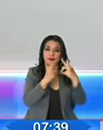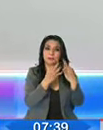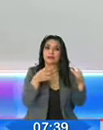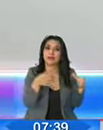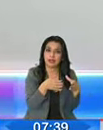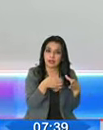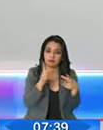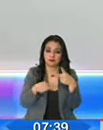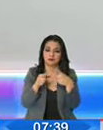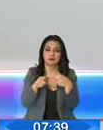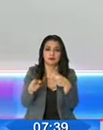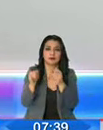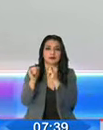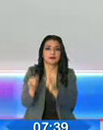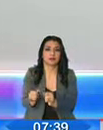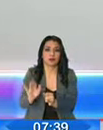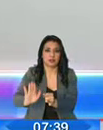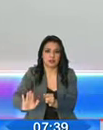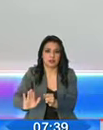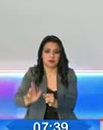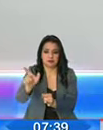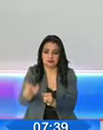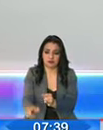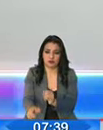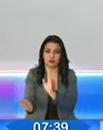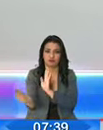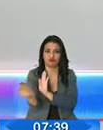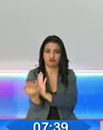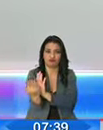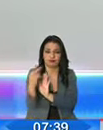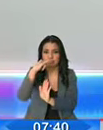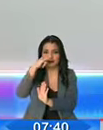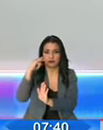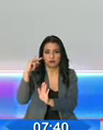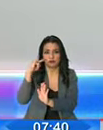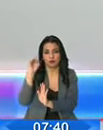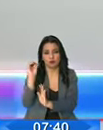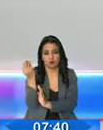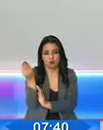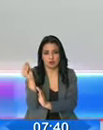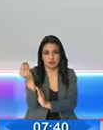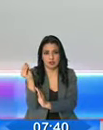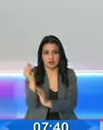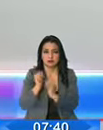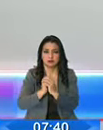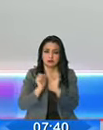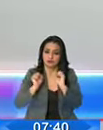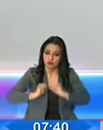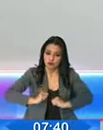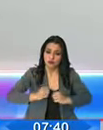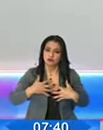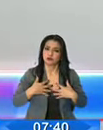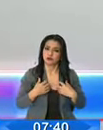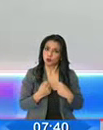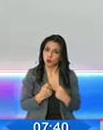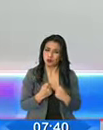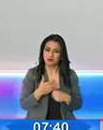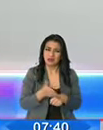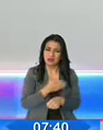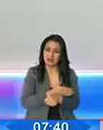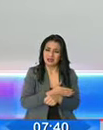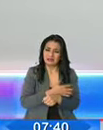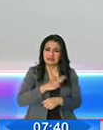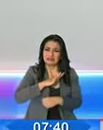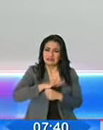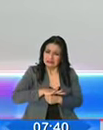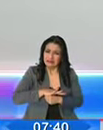luego es un abordaje personal, individual con los niños o adolescentes, también para que puedan superar el malestar que esto genera,